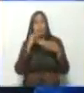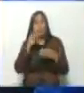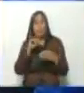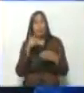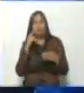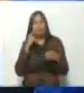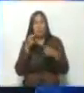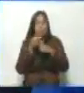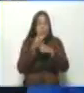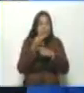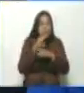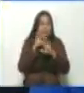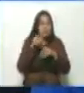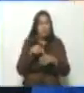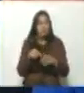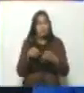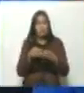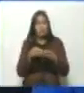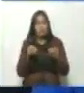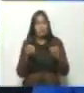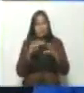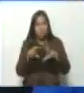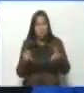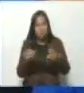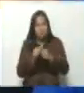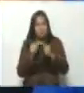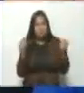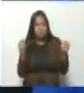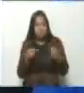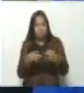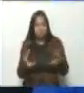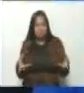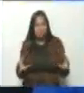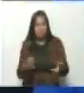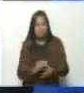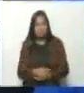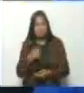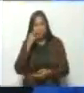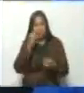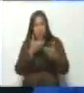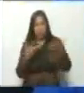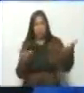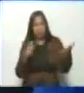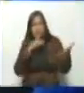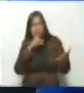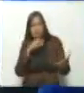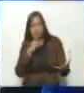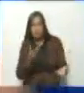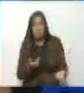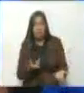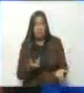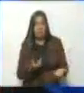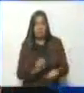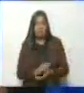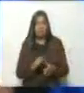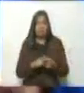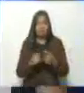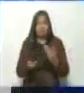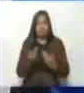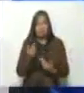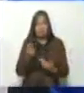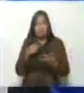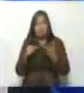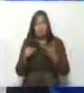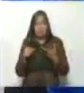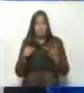varios en la ciudad. Y cualquier bolsita que segreguen, que rompan, que ríen, se ve como un basurero. Sí. Y es importante tener claro que